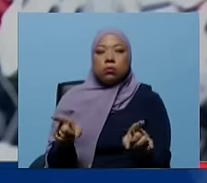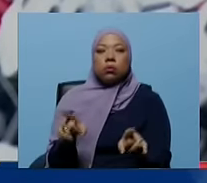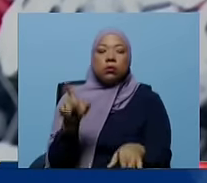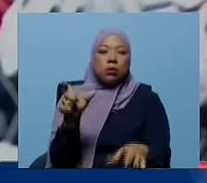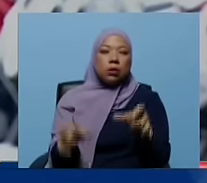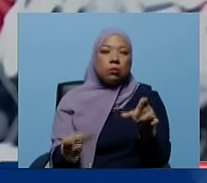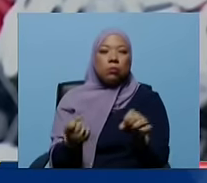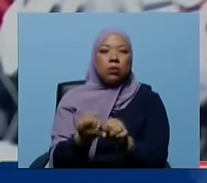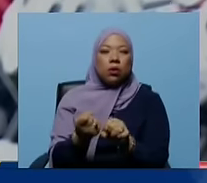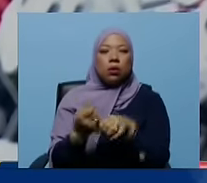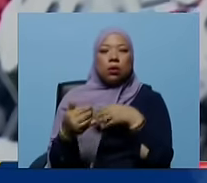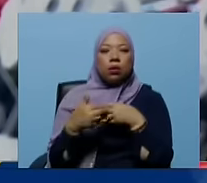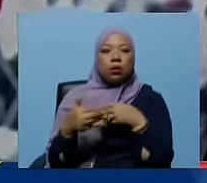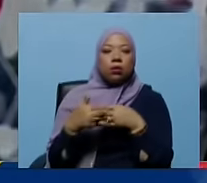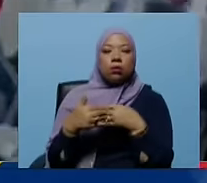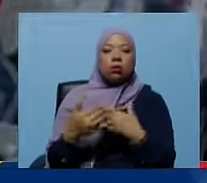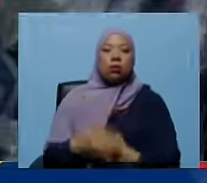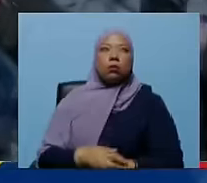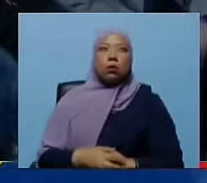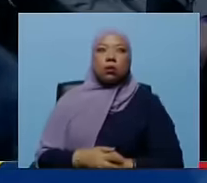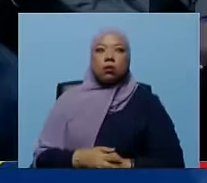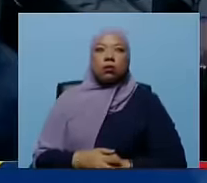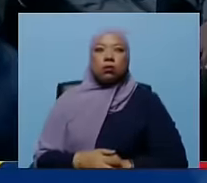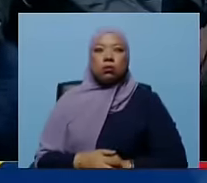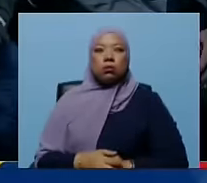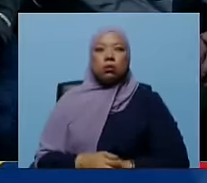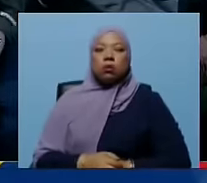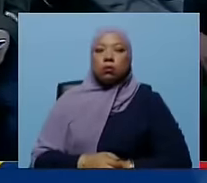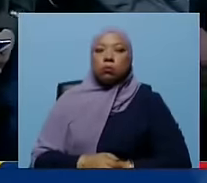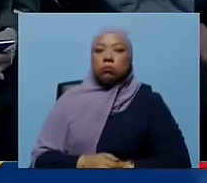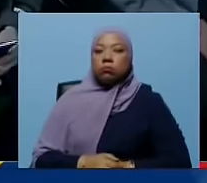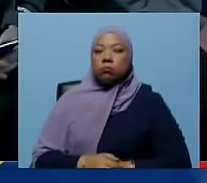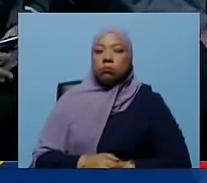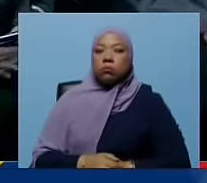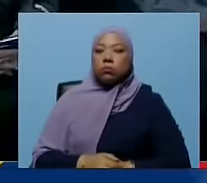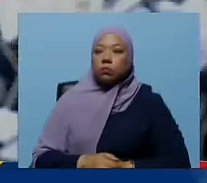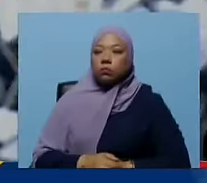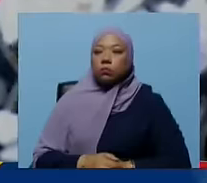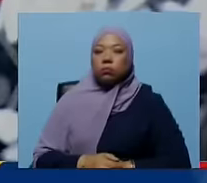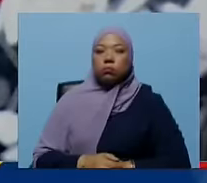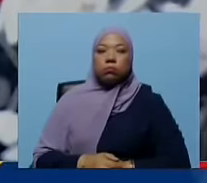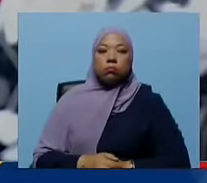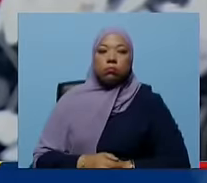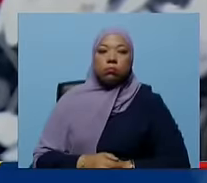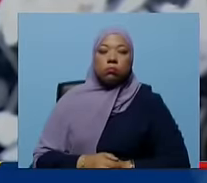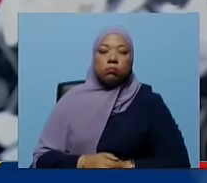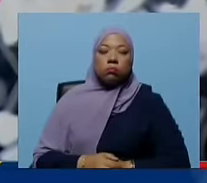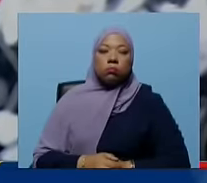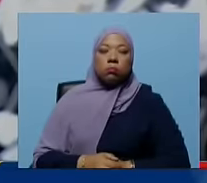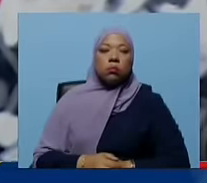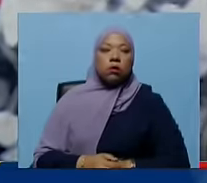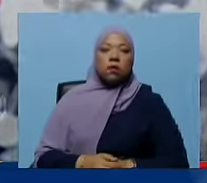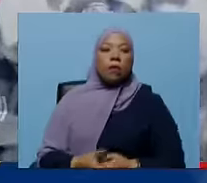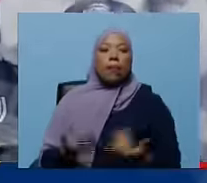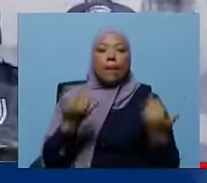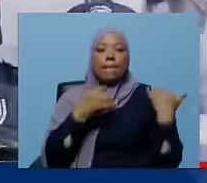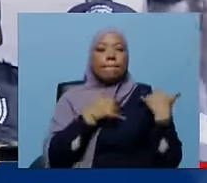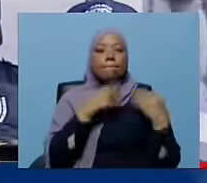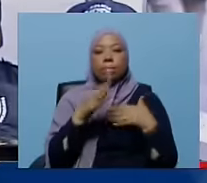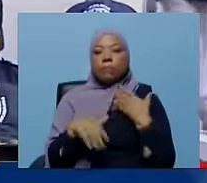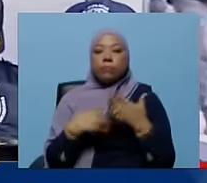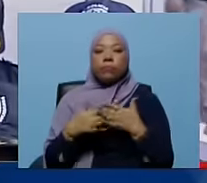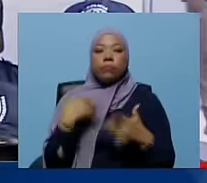al comandante general del Cuerpo de Policía Nacional, general de brigada Rubén